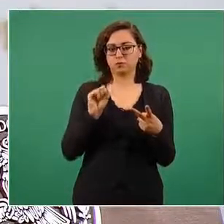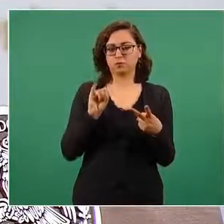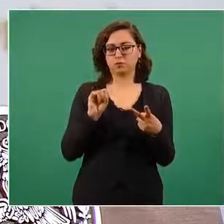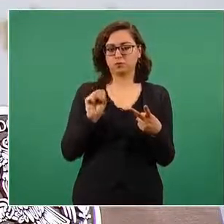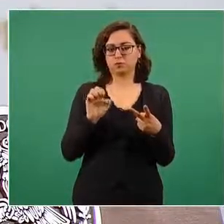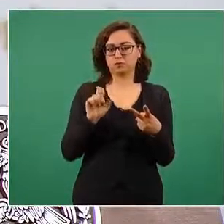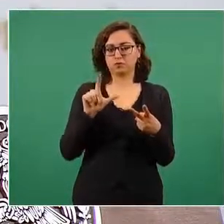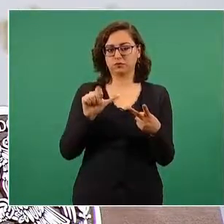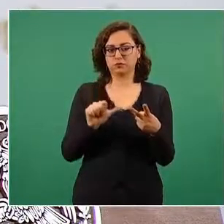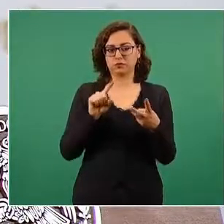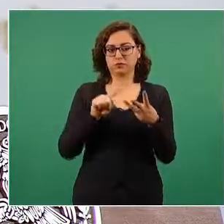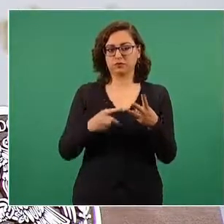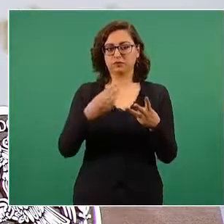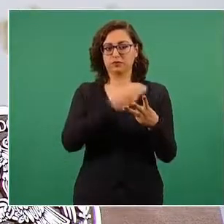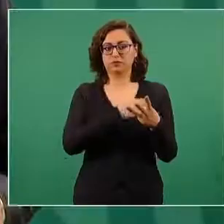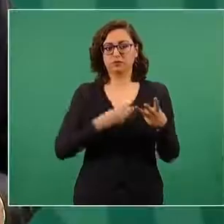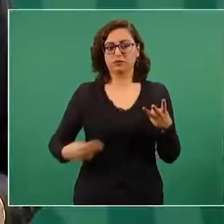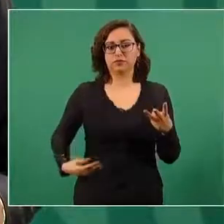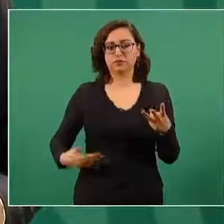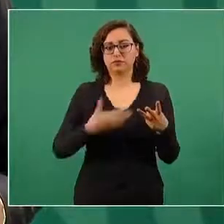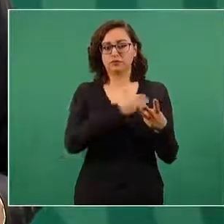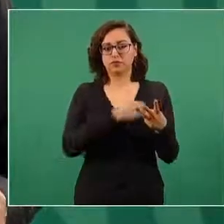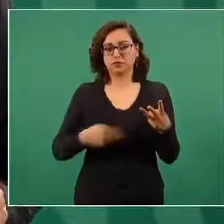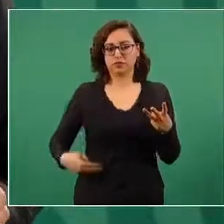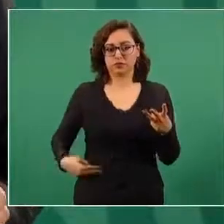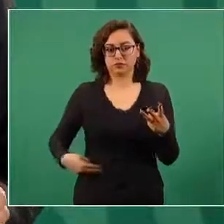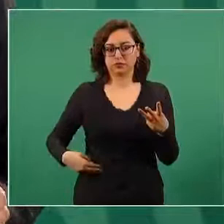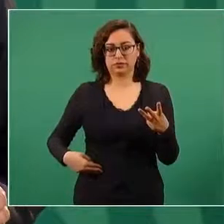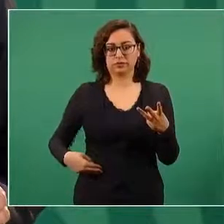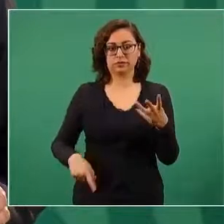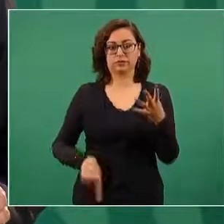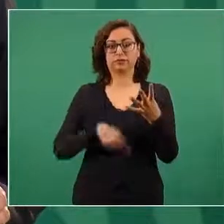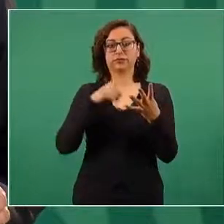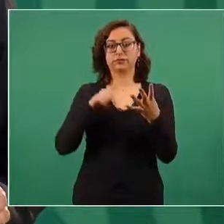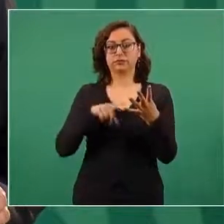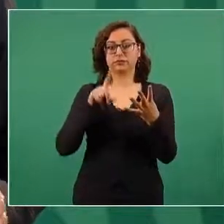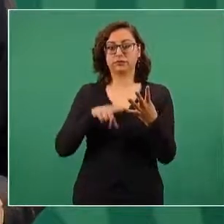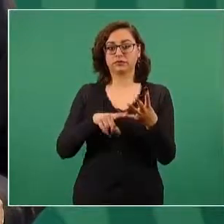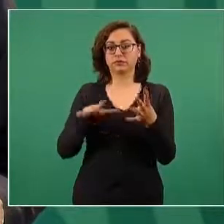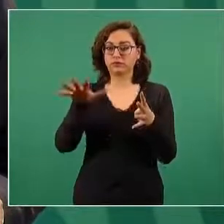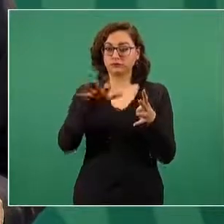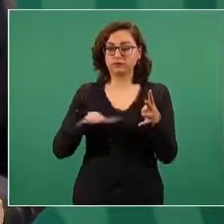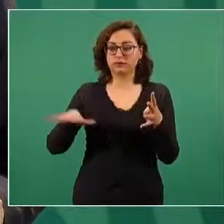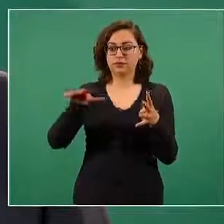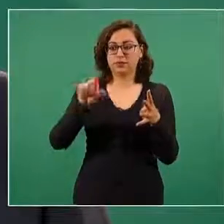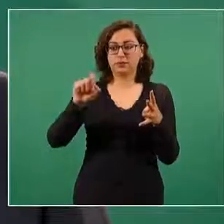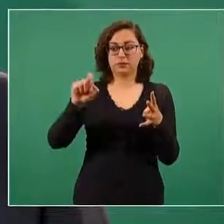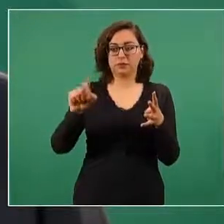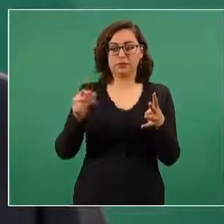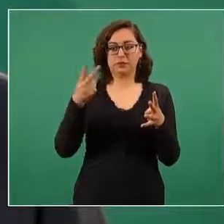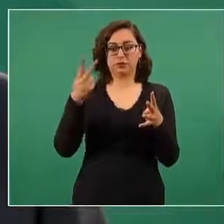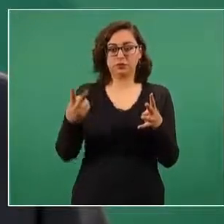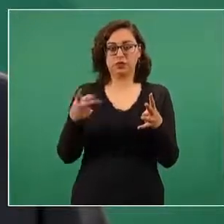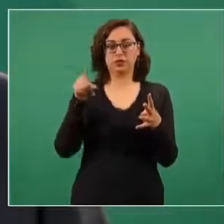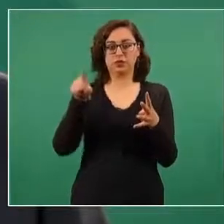participaron presidentes municipales, los dirigentes de la sección 22 de la CENTE,